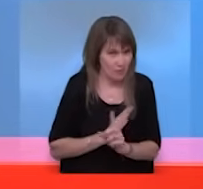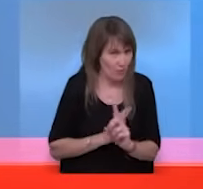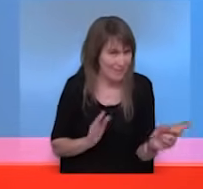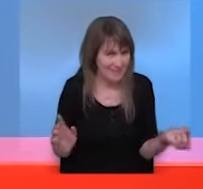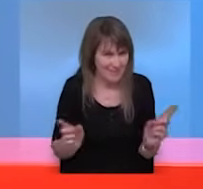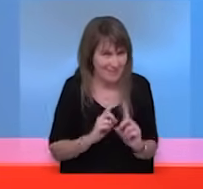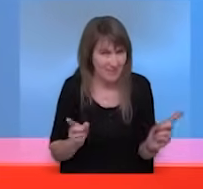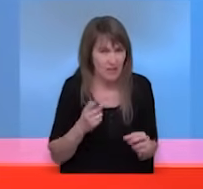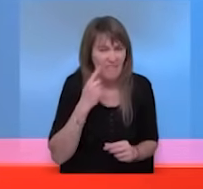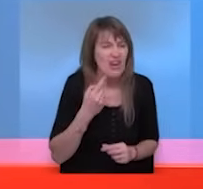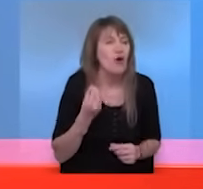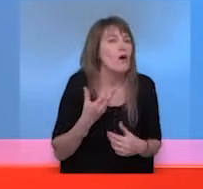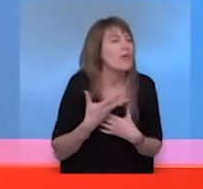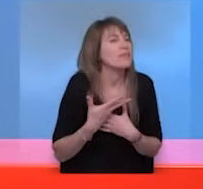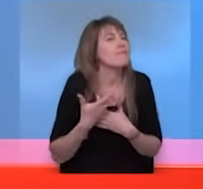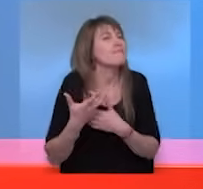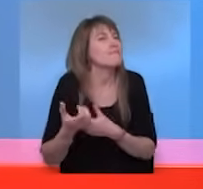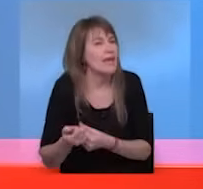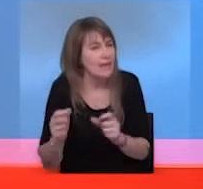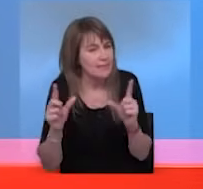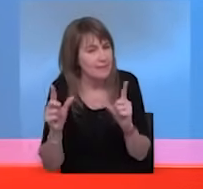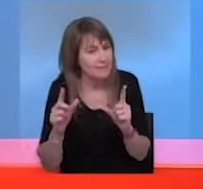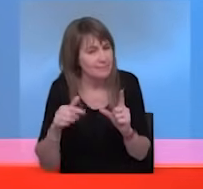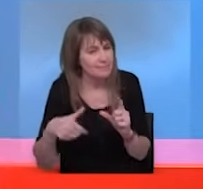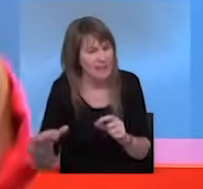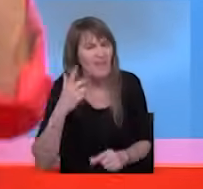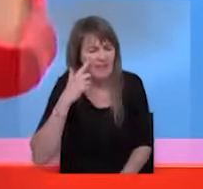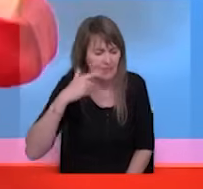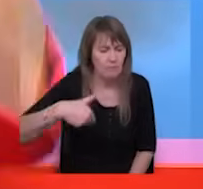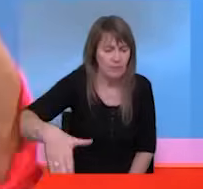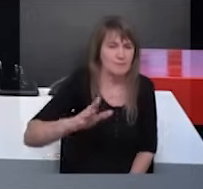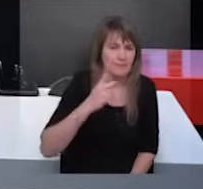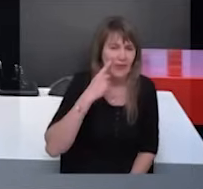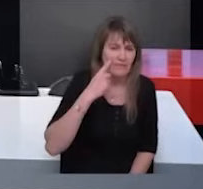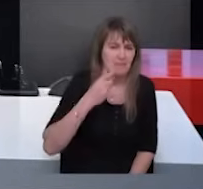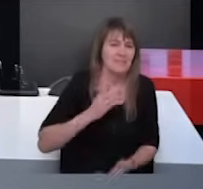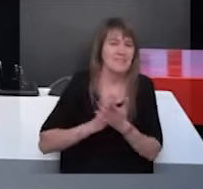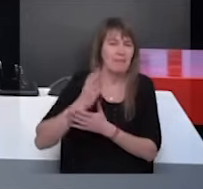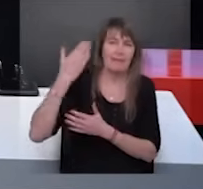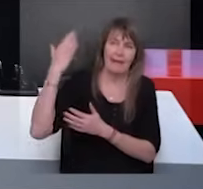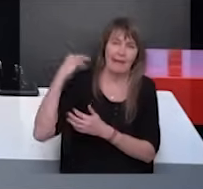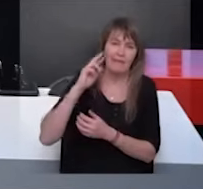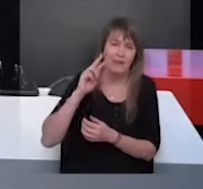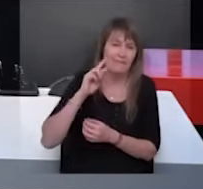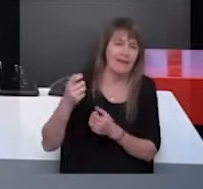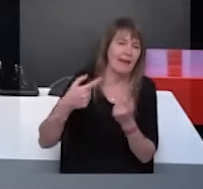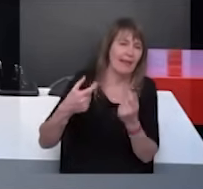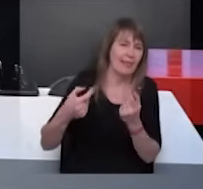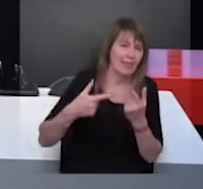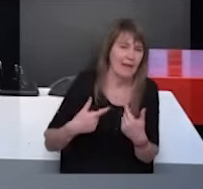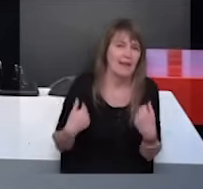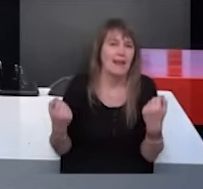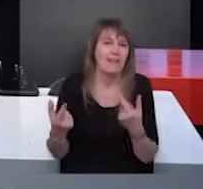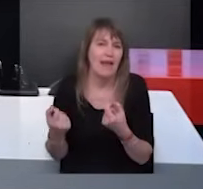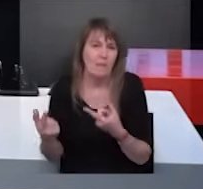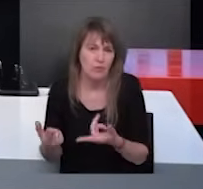hay que ver Con qué con qué se paga lo vamos a ver históricamente lo venimos viendo y y lo vamos